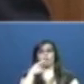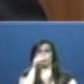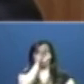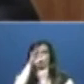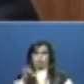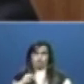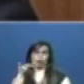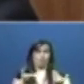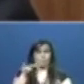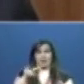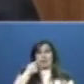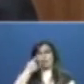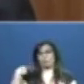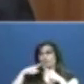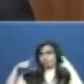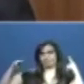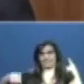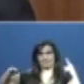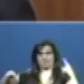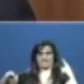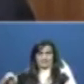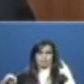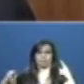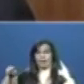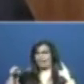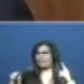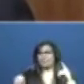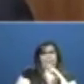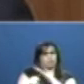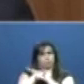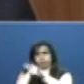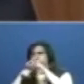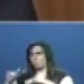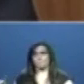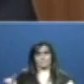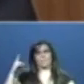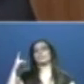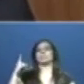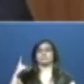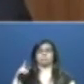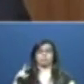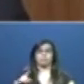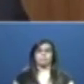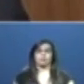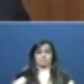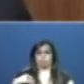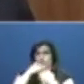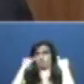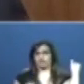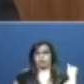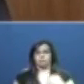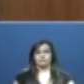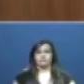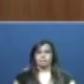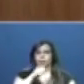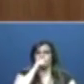último trimestre de 2012 el año de mayor recesión después de 2009 dentro de esta crisis